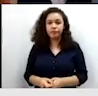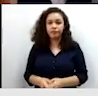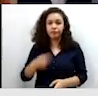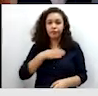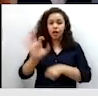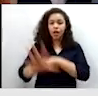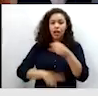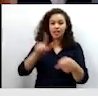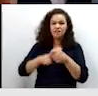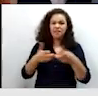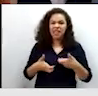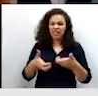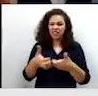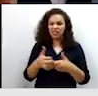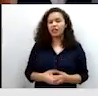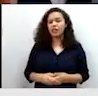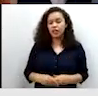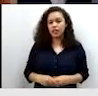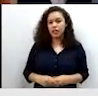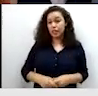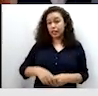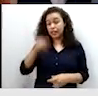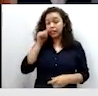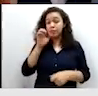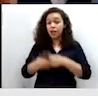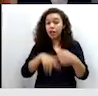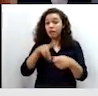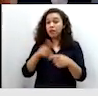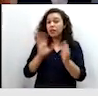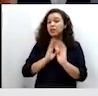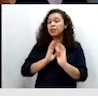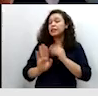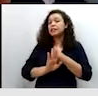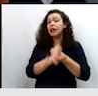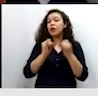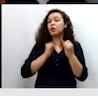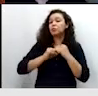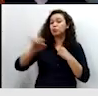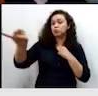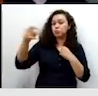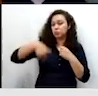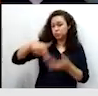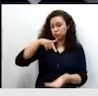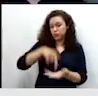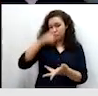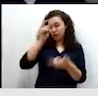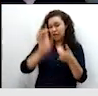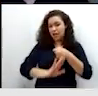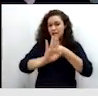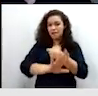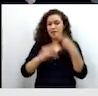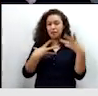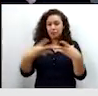nociva, aquí lo ideal es de siempre mantener la fauna nociva alejada de nuestras instalaciones para evitar que éstas se